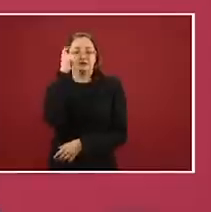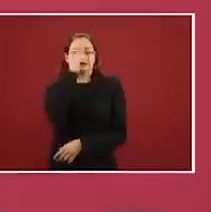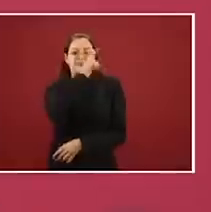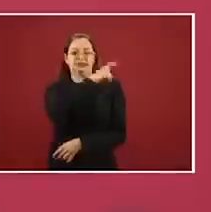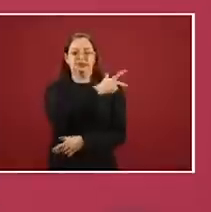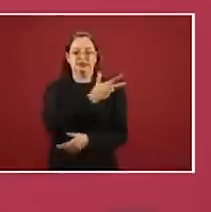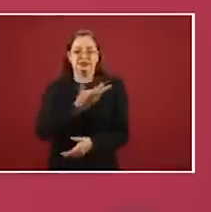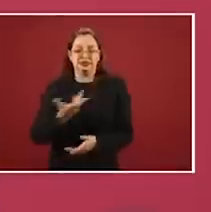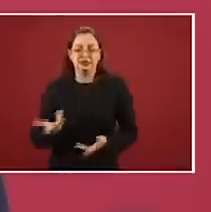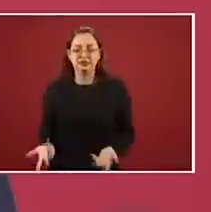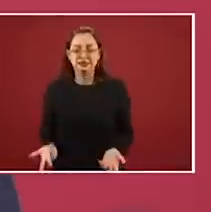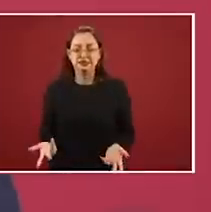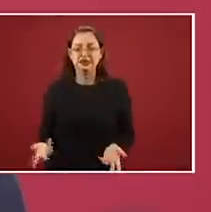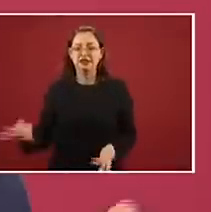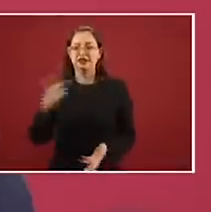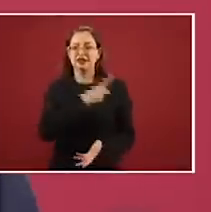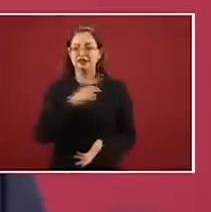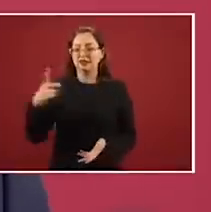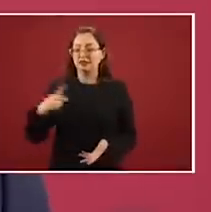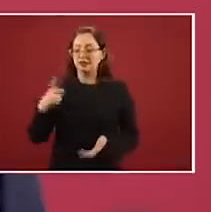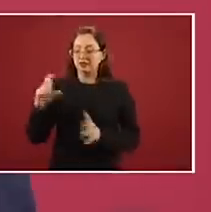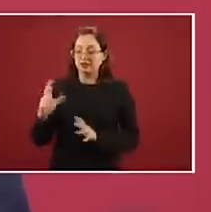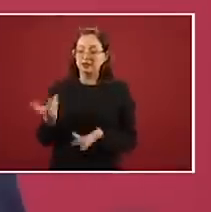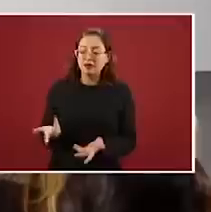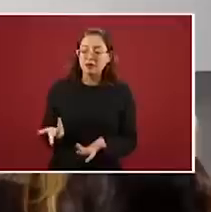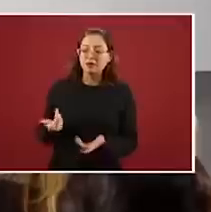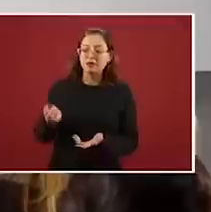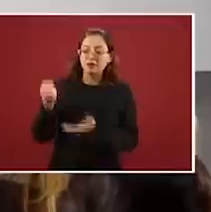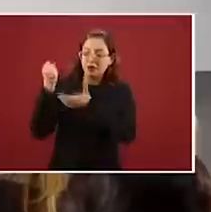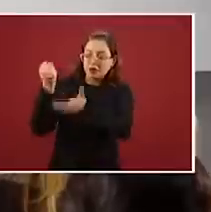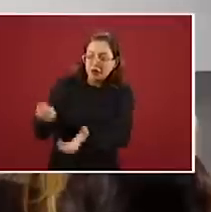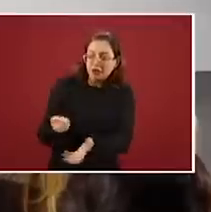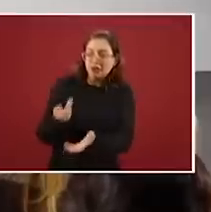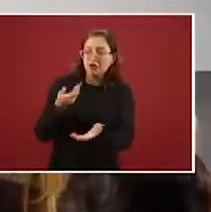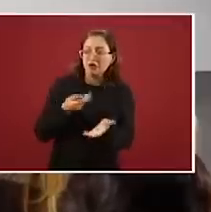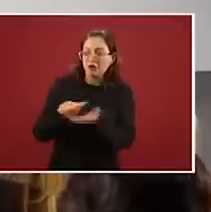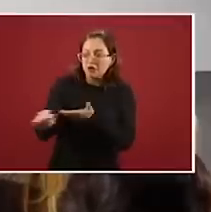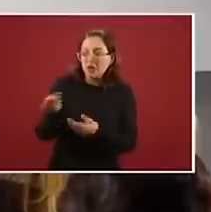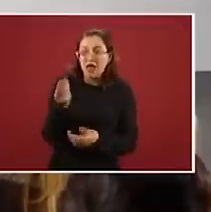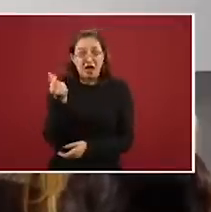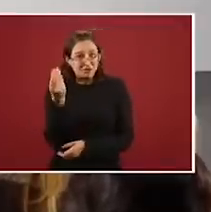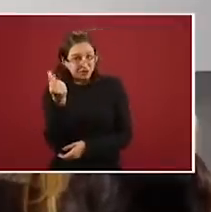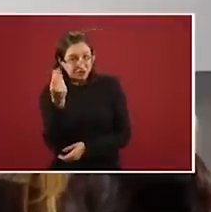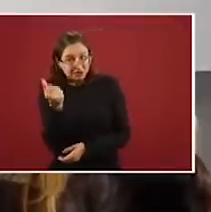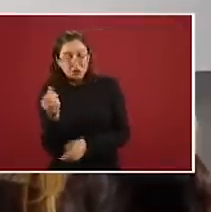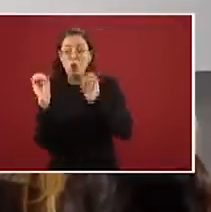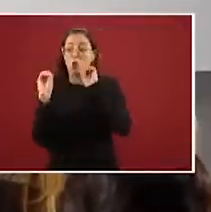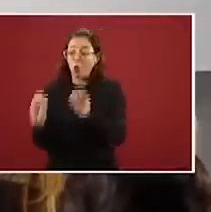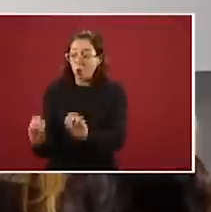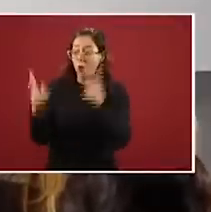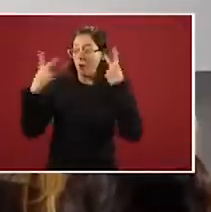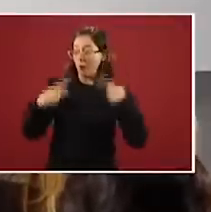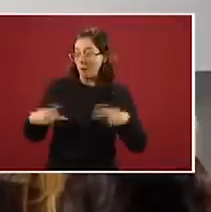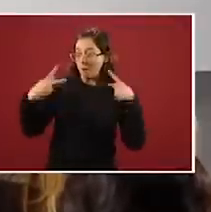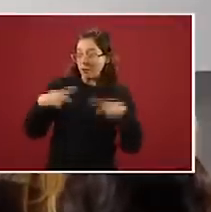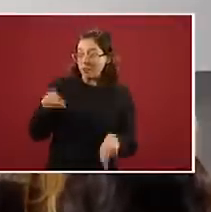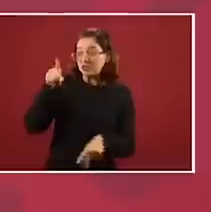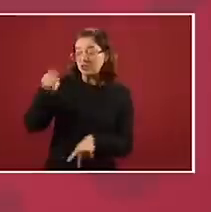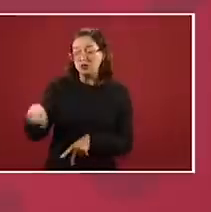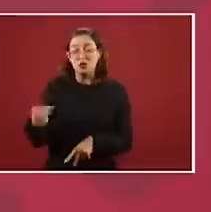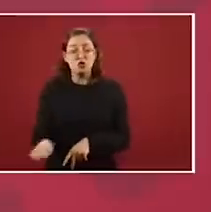Se tiene que entregar el recurso en efectivo o la gente tiene que ir a sucursales que están